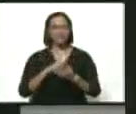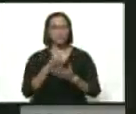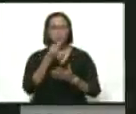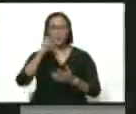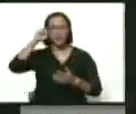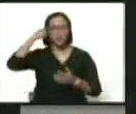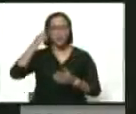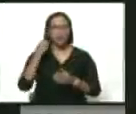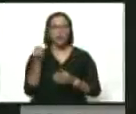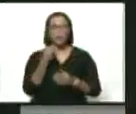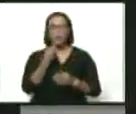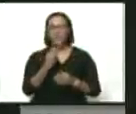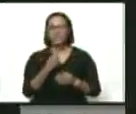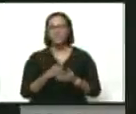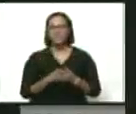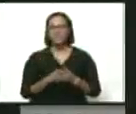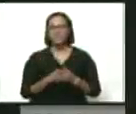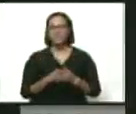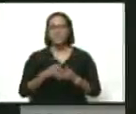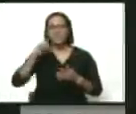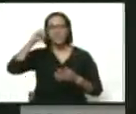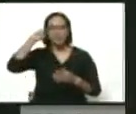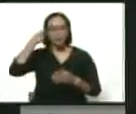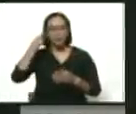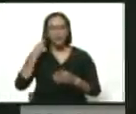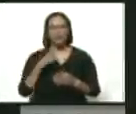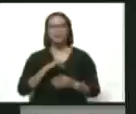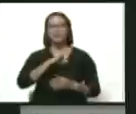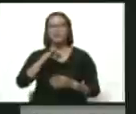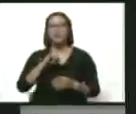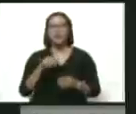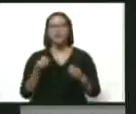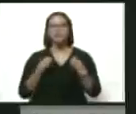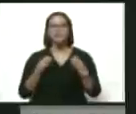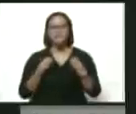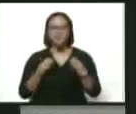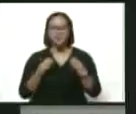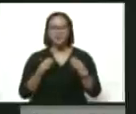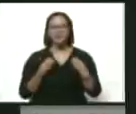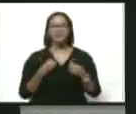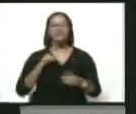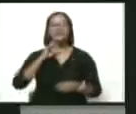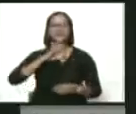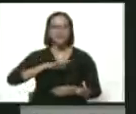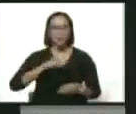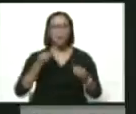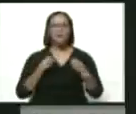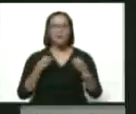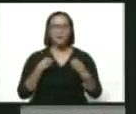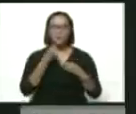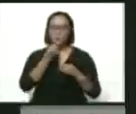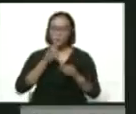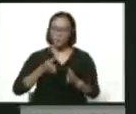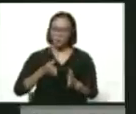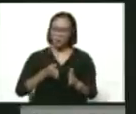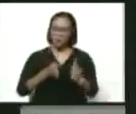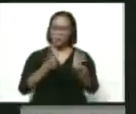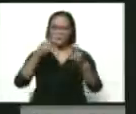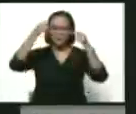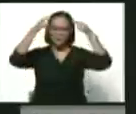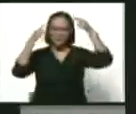dicho, recordar es vivir. Y estamos viviendo. Bueno, por el camino de Chávez, como decías